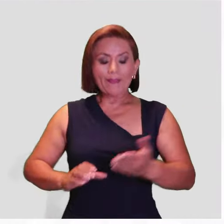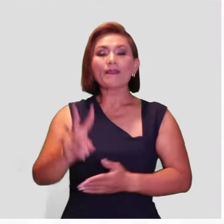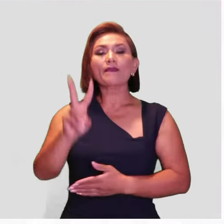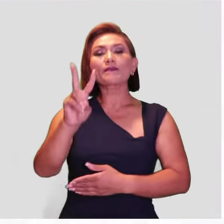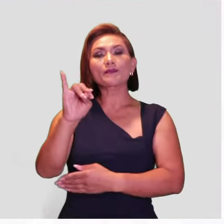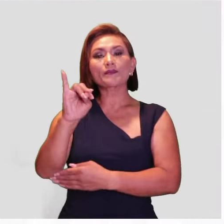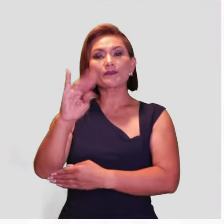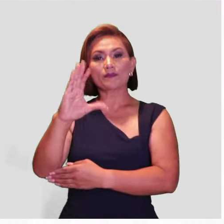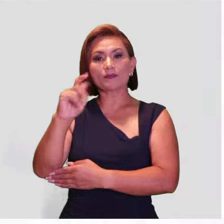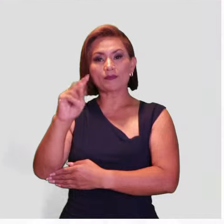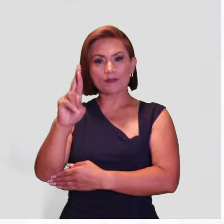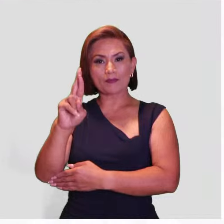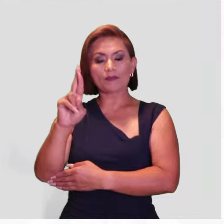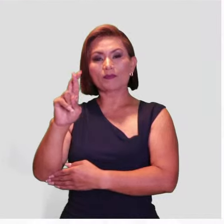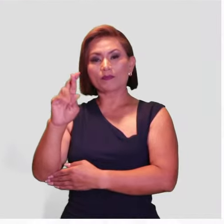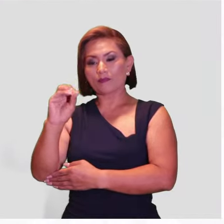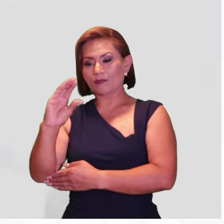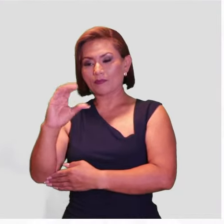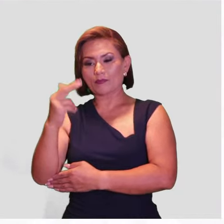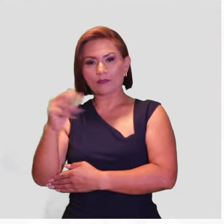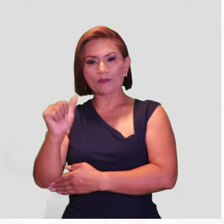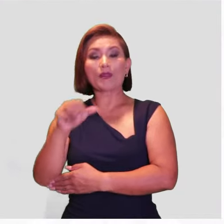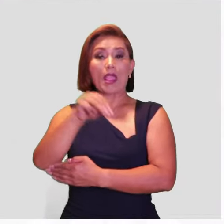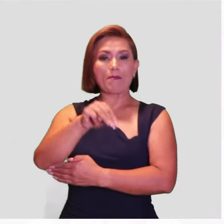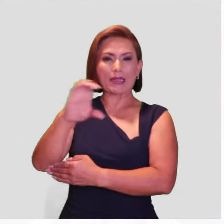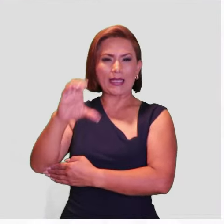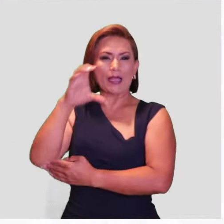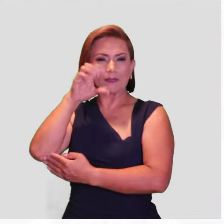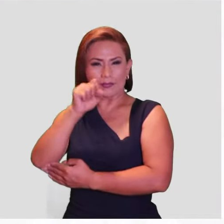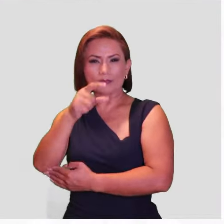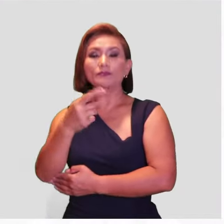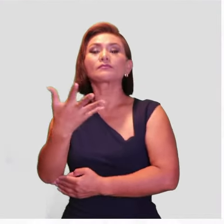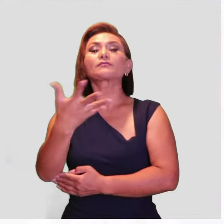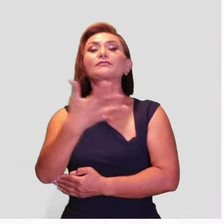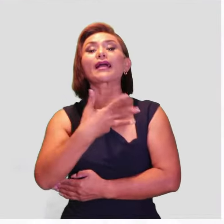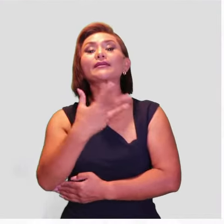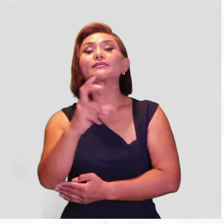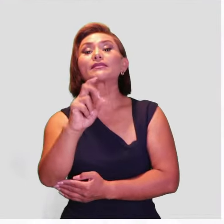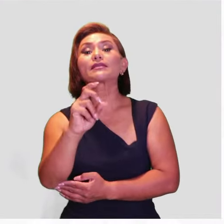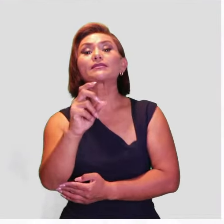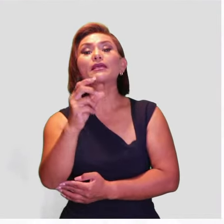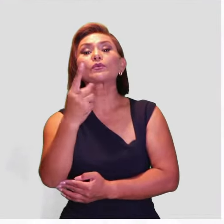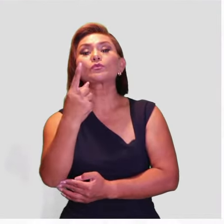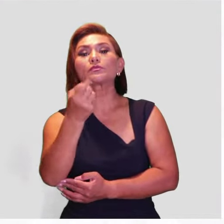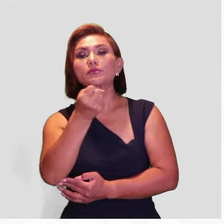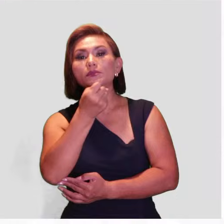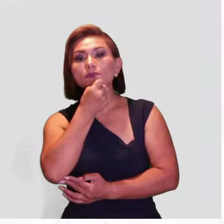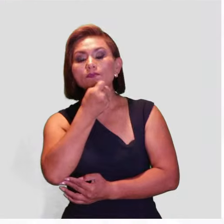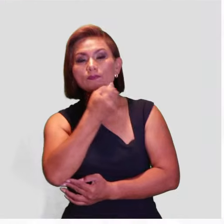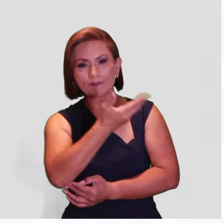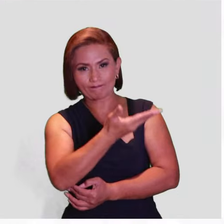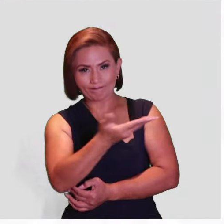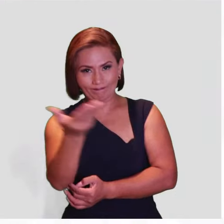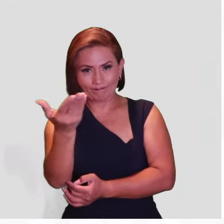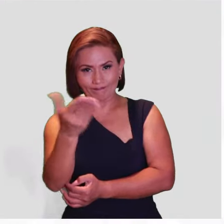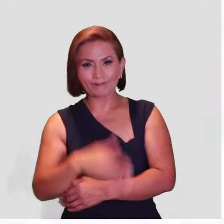Víctor Rocha, candidato de Movimiento Ciudadano. Candidato, le restan 31 segundos de su bolsa de tiempo. Adelante,